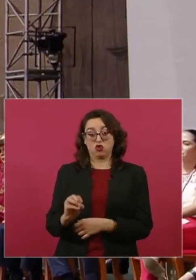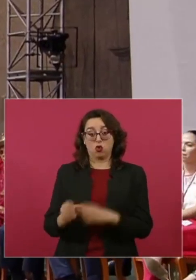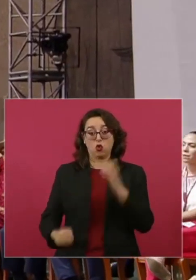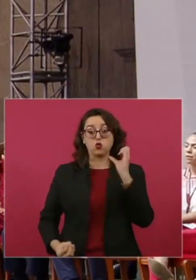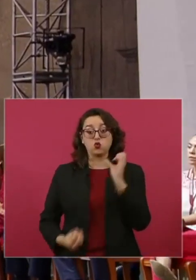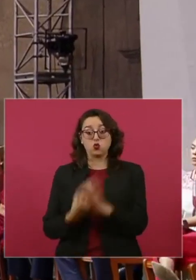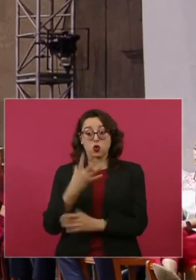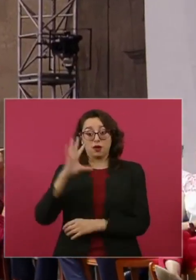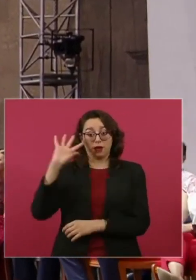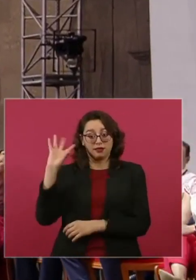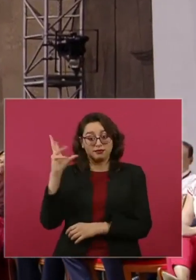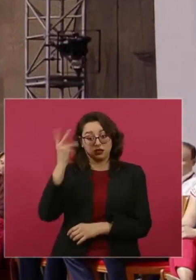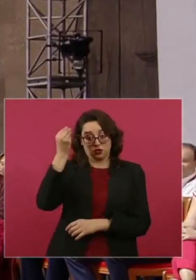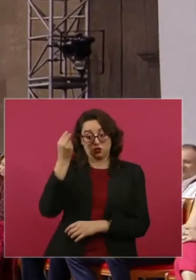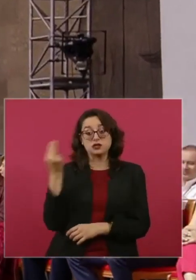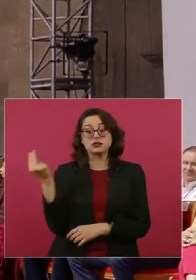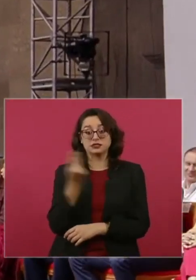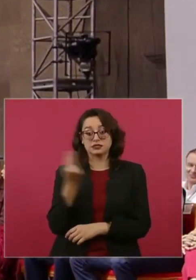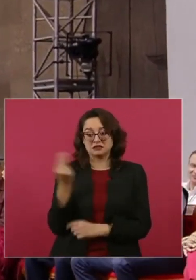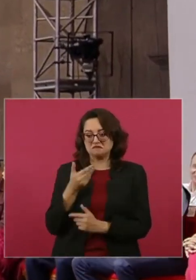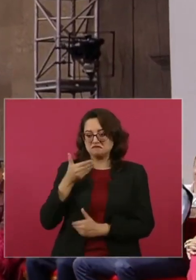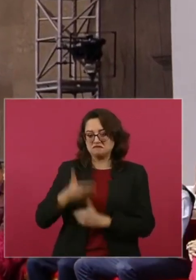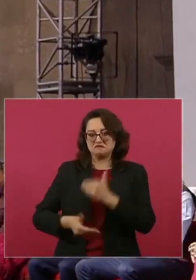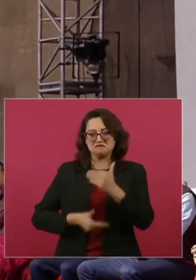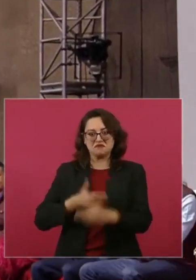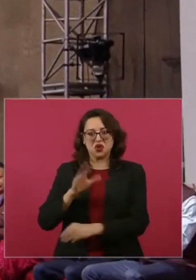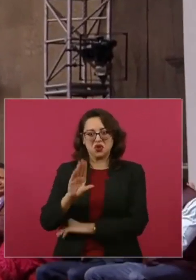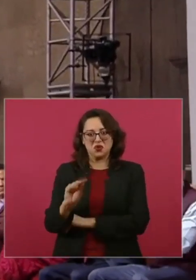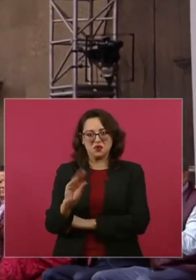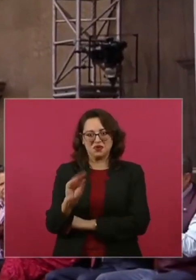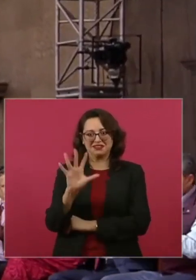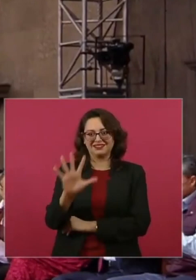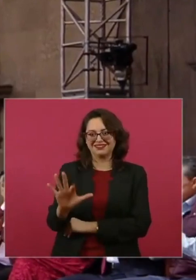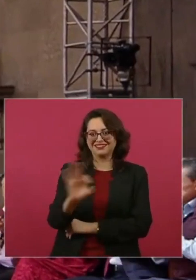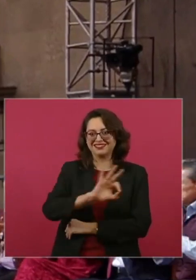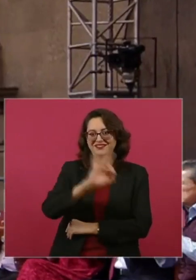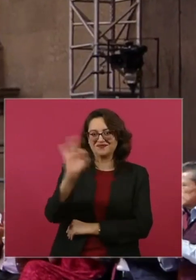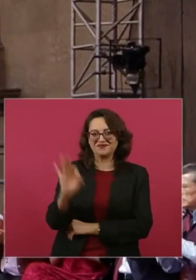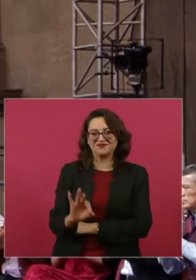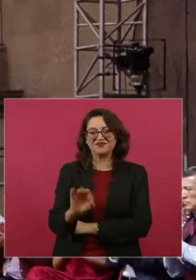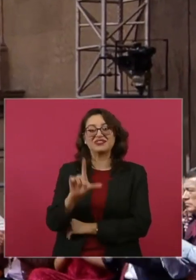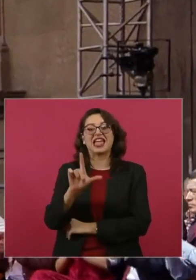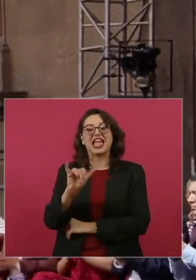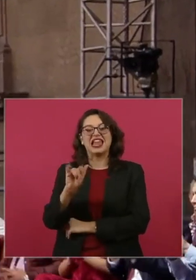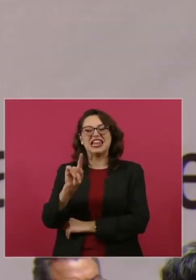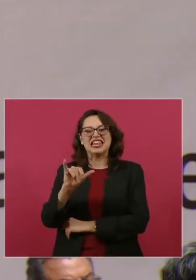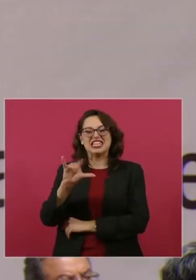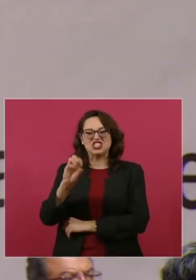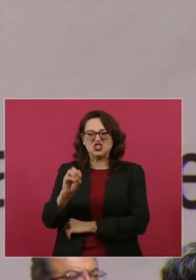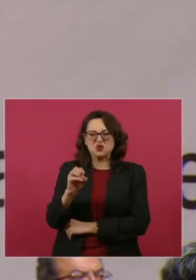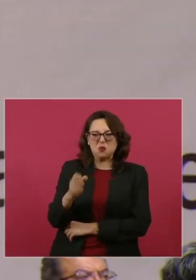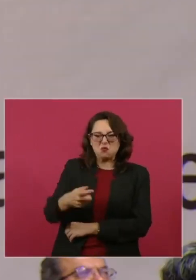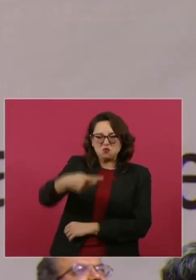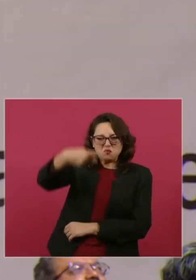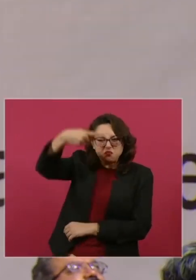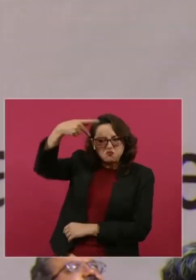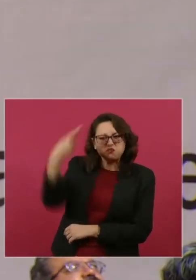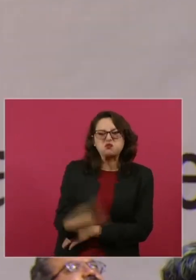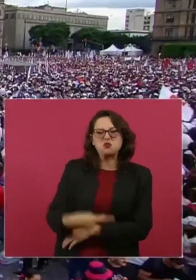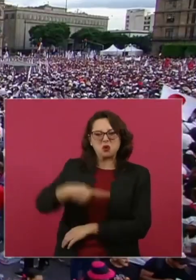del 95% of the lithium, y we're solo les recuerdo que of the litio way es de la nación